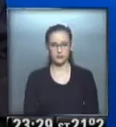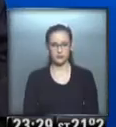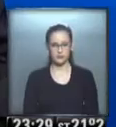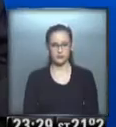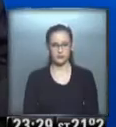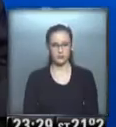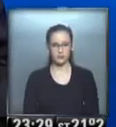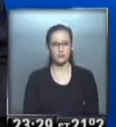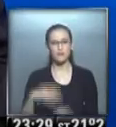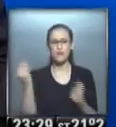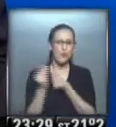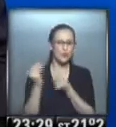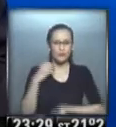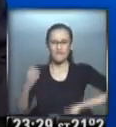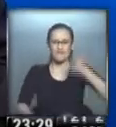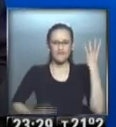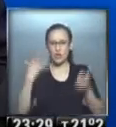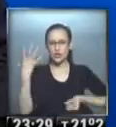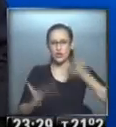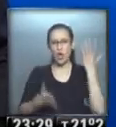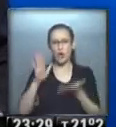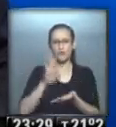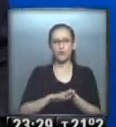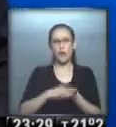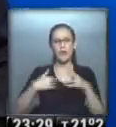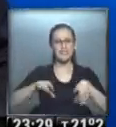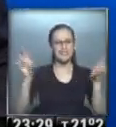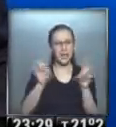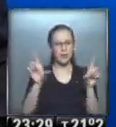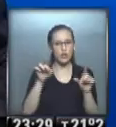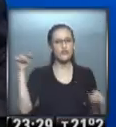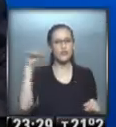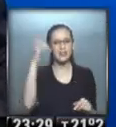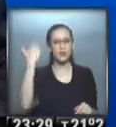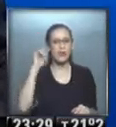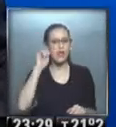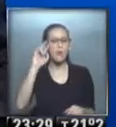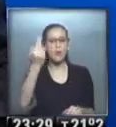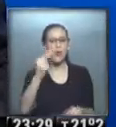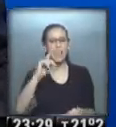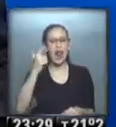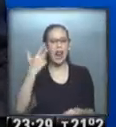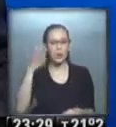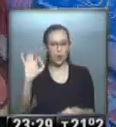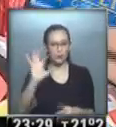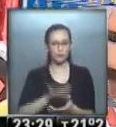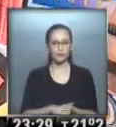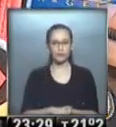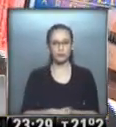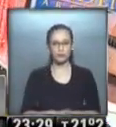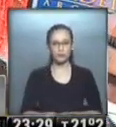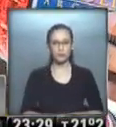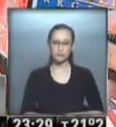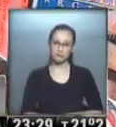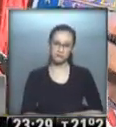Hubo mucha conmoción en el ambiente artístico, televisivo, porque a los 79 años murió Juan Carlos Calabró. Le dije que,